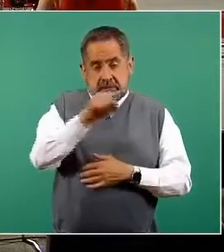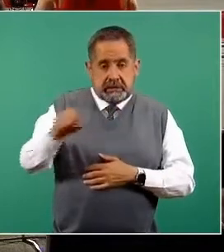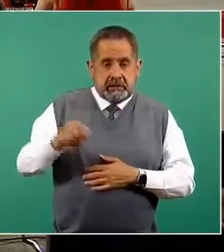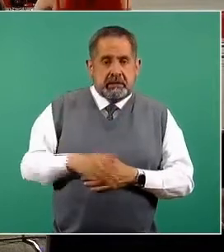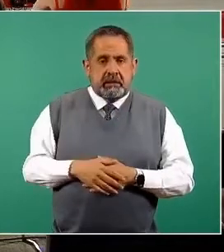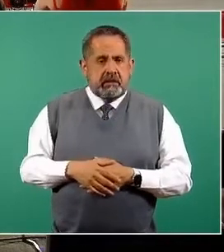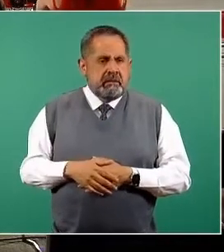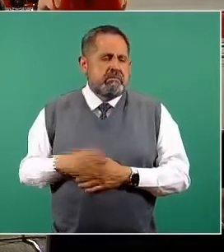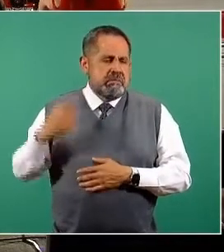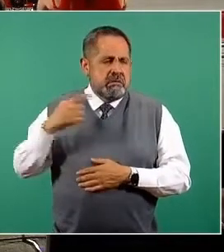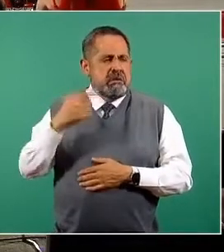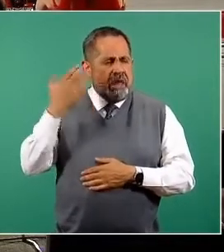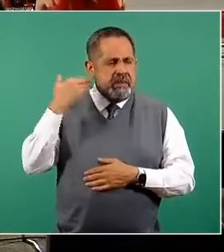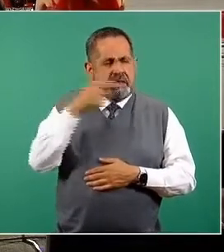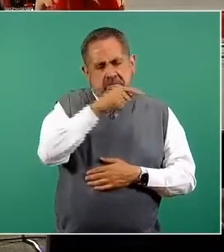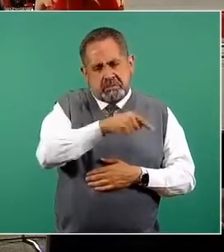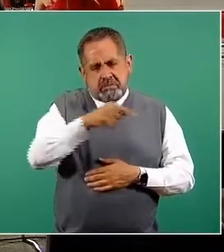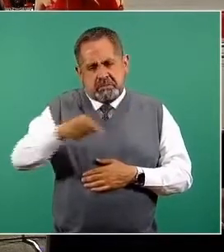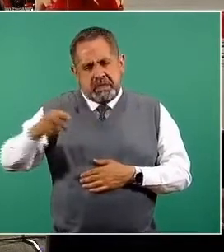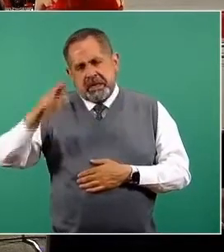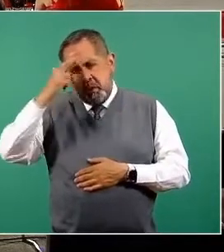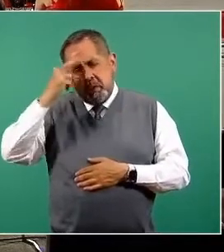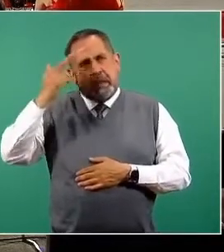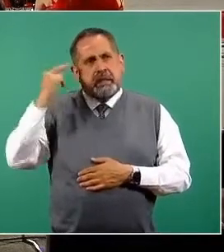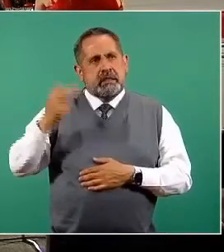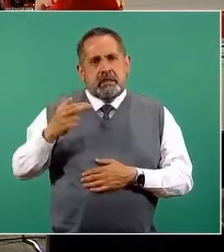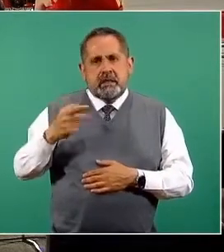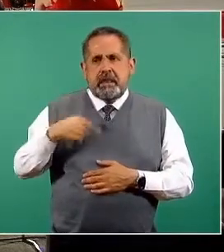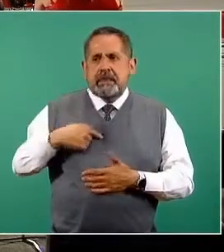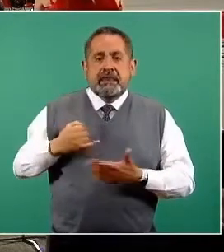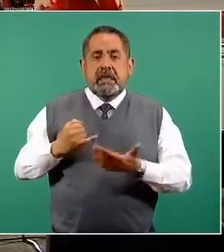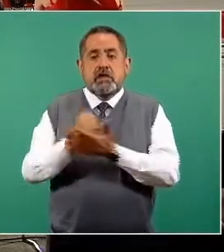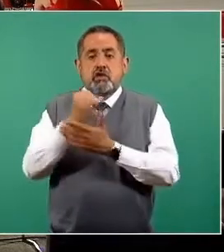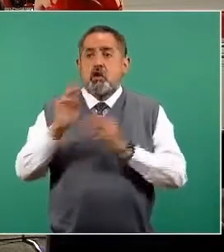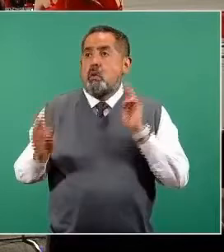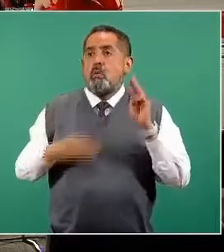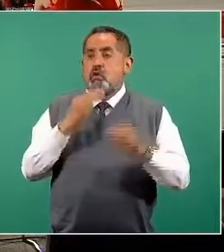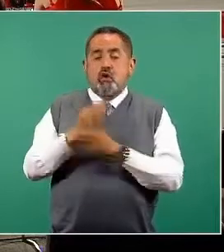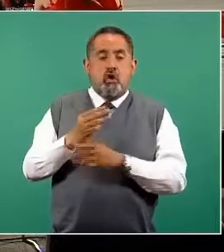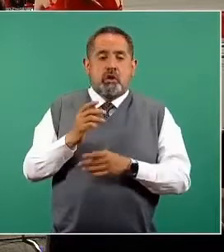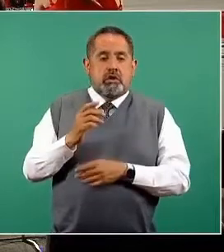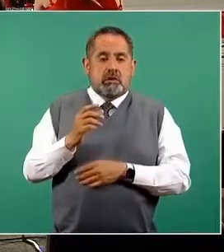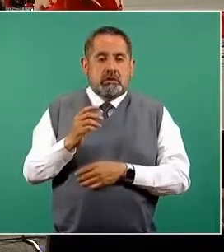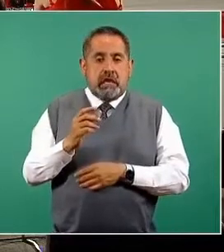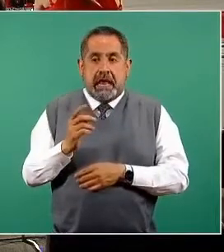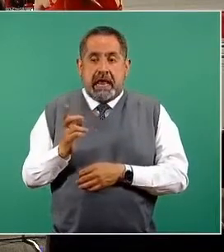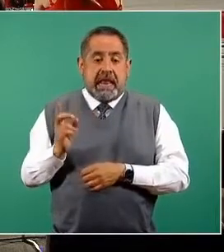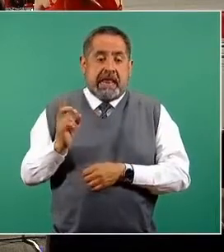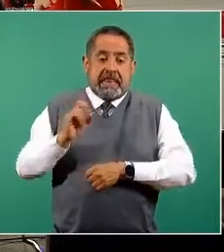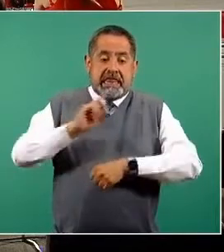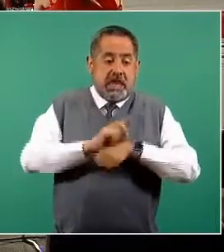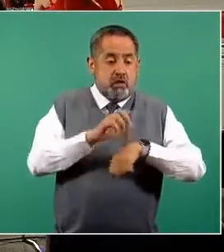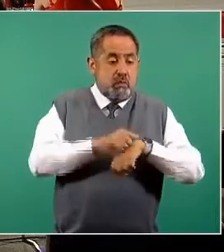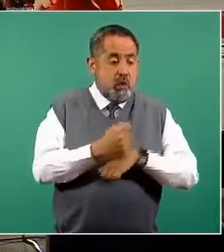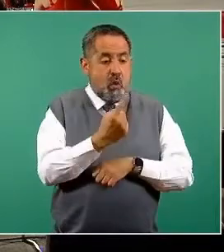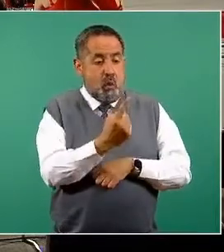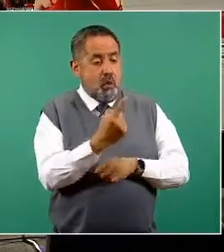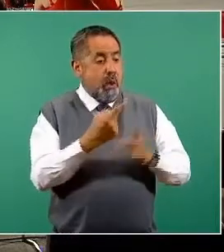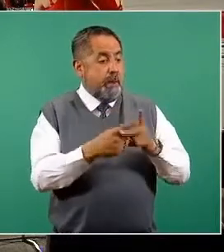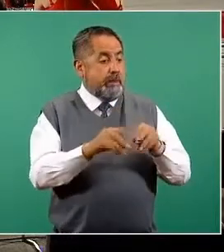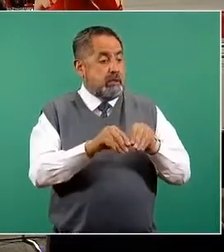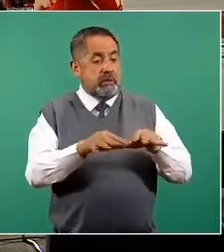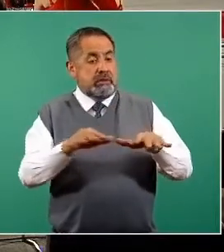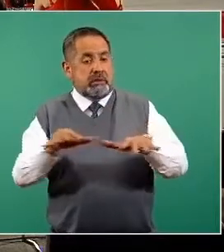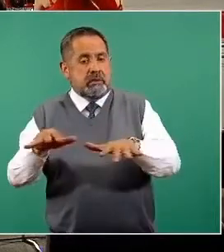en distintos momentos. Si recuerdan ustedes, esto no fue una decisión mundial que se tomara el día 1 de la epidemia o el día 40 de